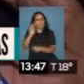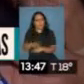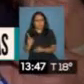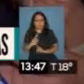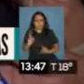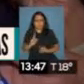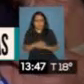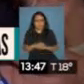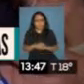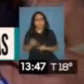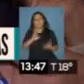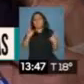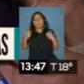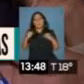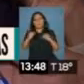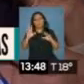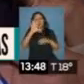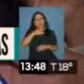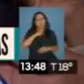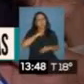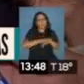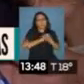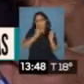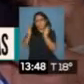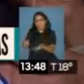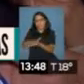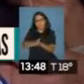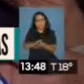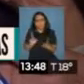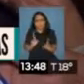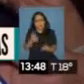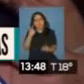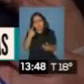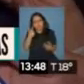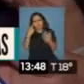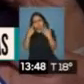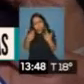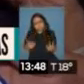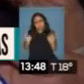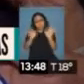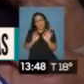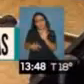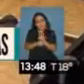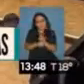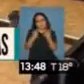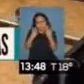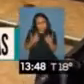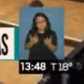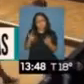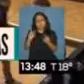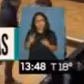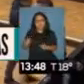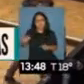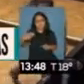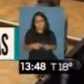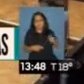o todos los problemas del deporte, pero bueno, hay que ver los proyectos de ley y si hay proyectos de ley en donde uno aporta.